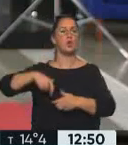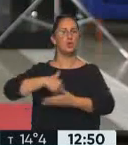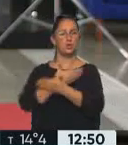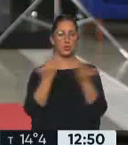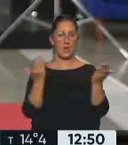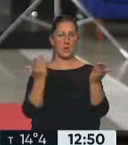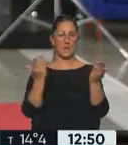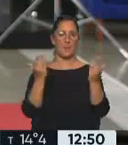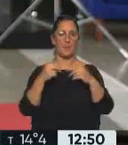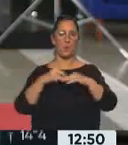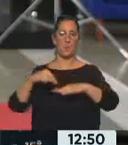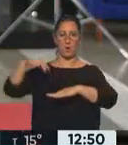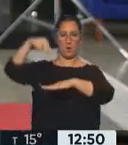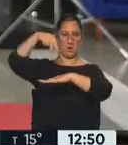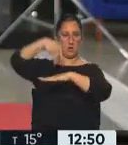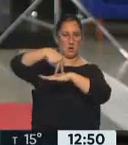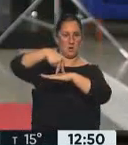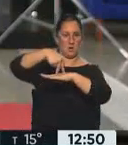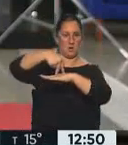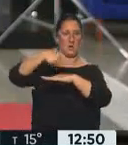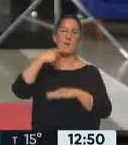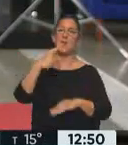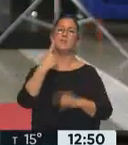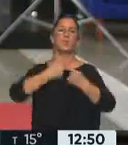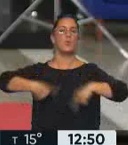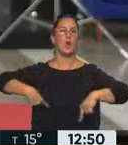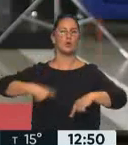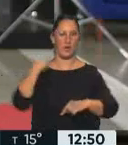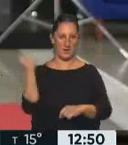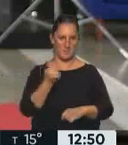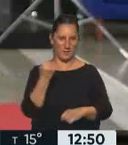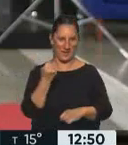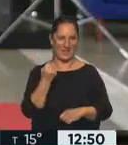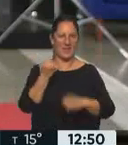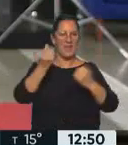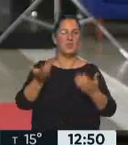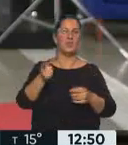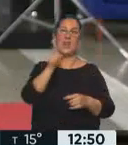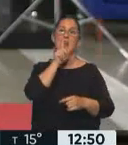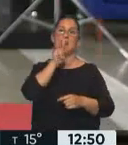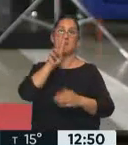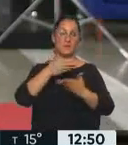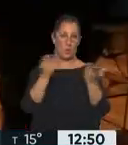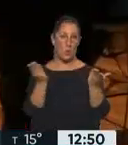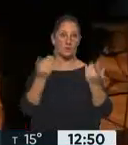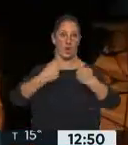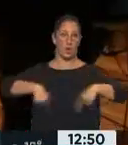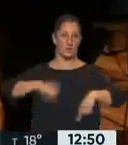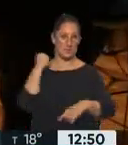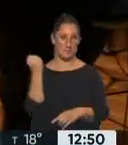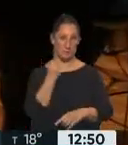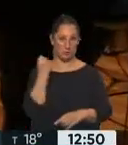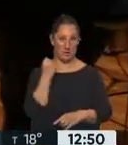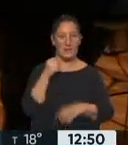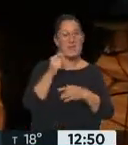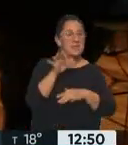50 centímetros por encima del resto es para decir algo importante. Y en este caso tenemos la televisión para decir cosas importantes a partir